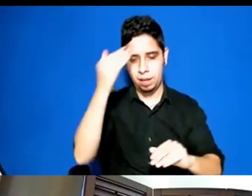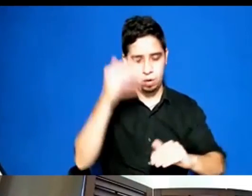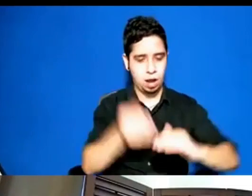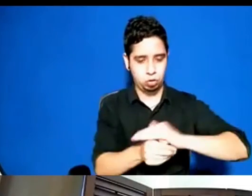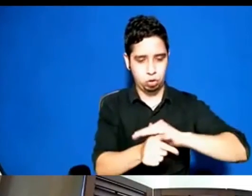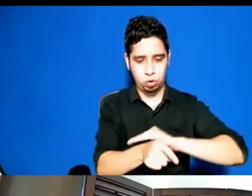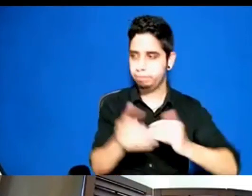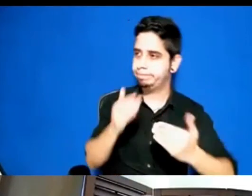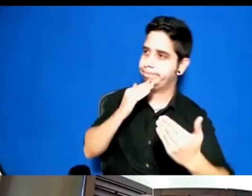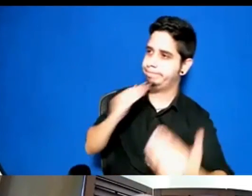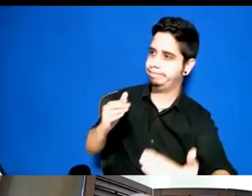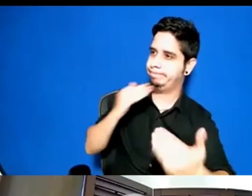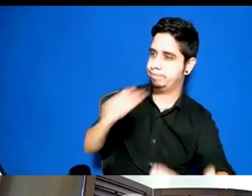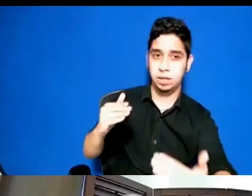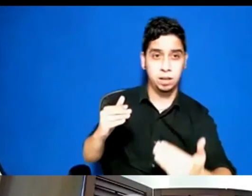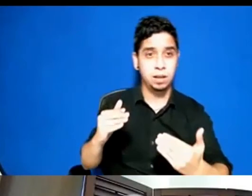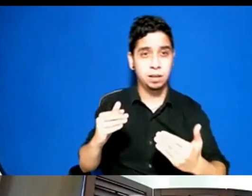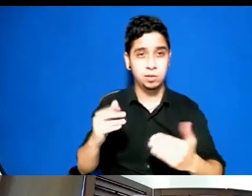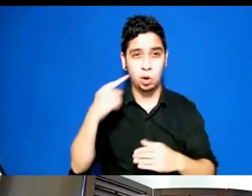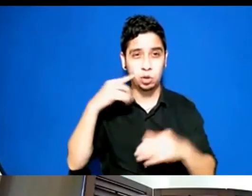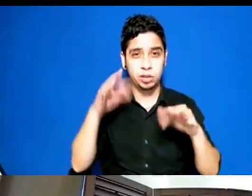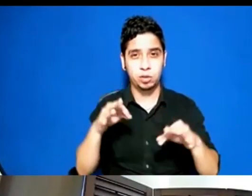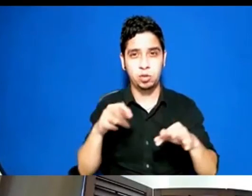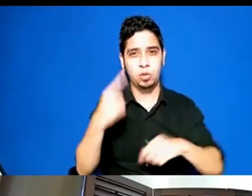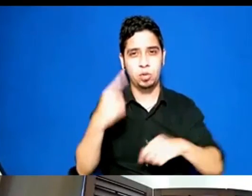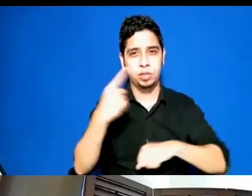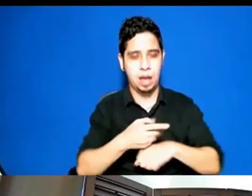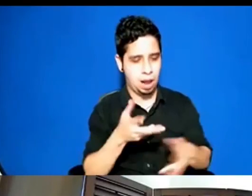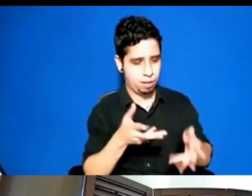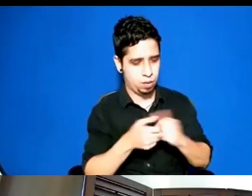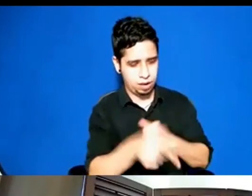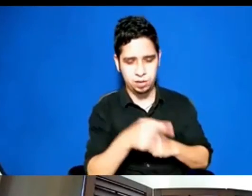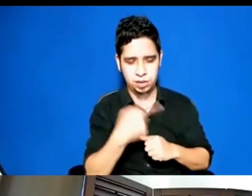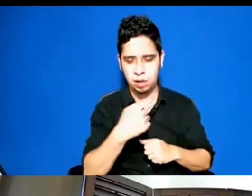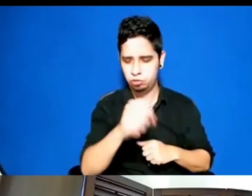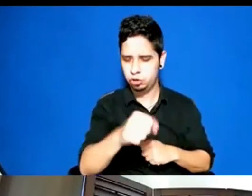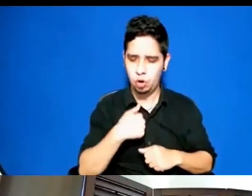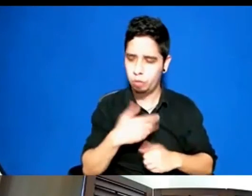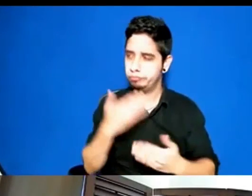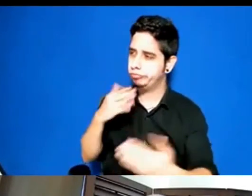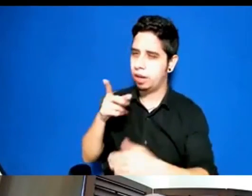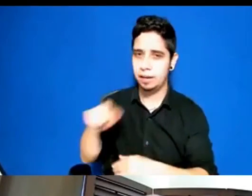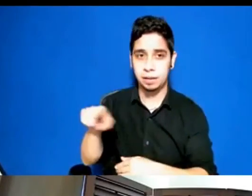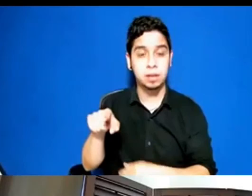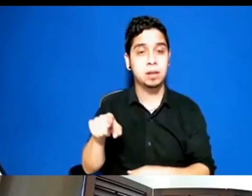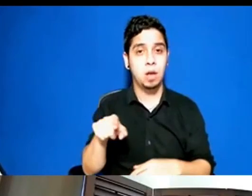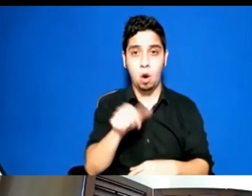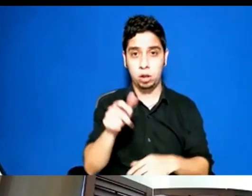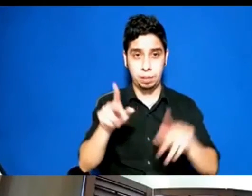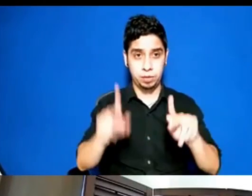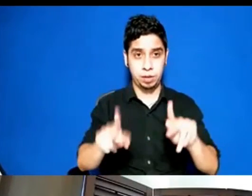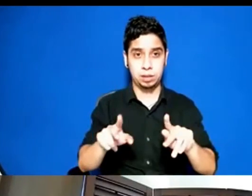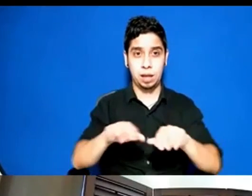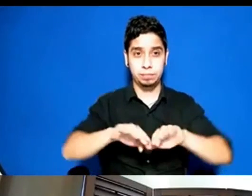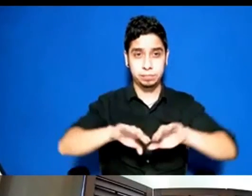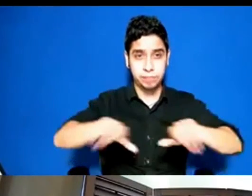no me dicen, pero yo hablé una vez con ella y me dijo que sí. Así que, mira, uno que anda por ahí, nadando también por